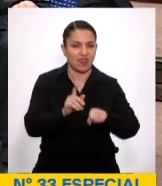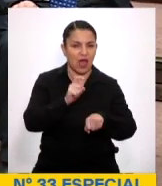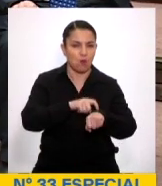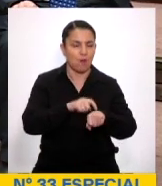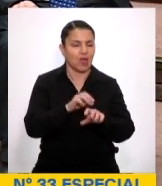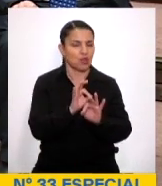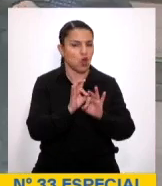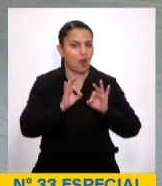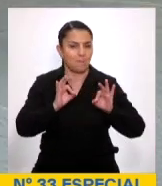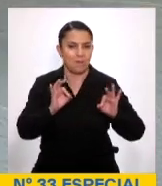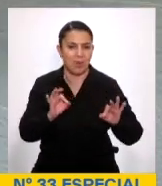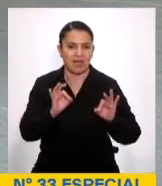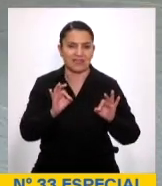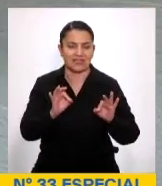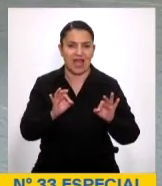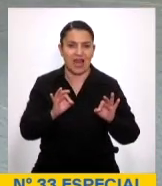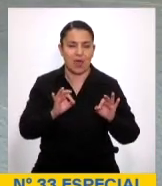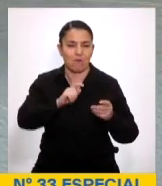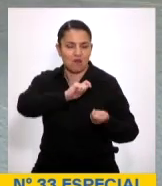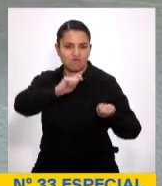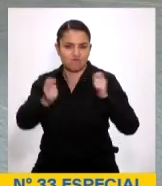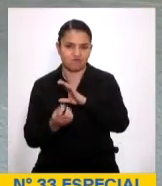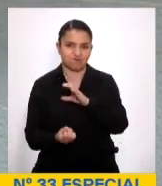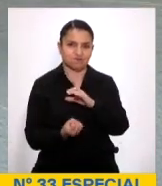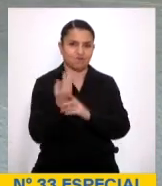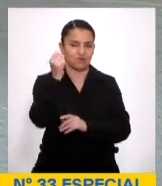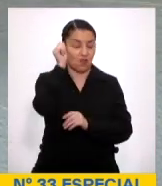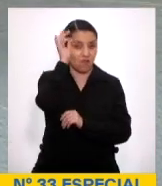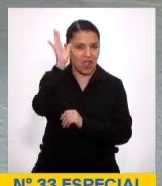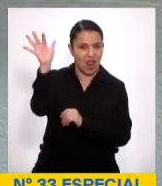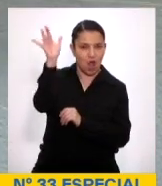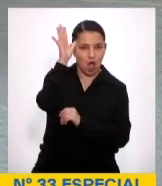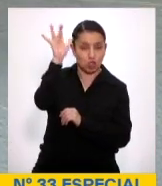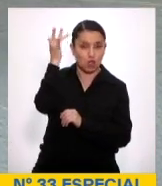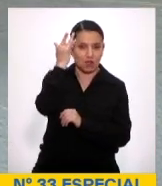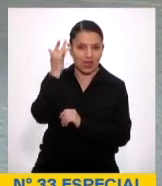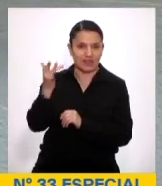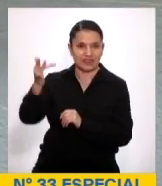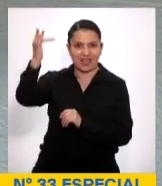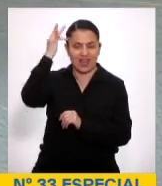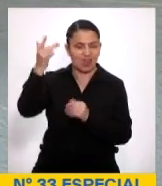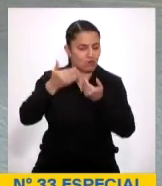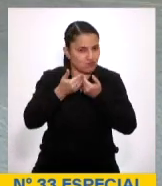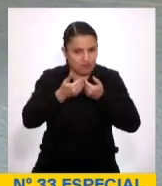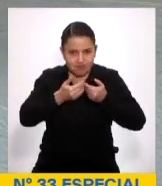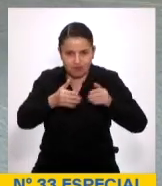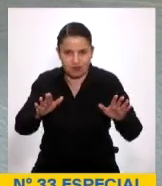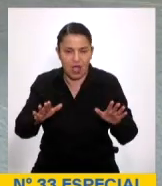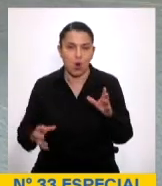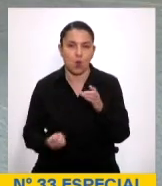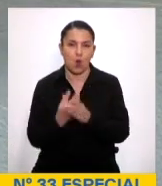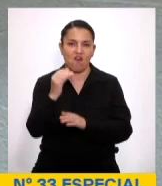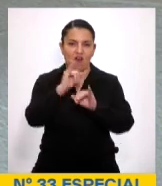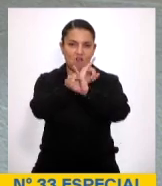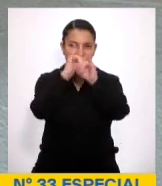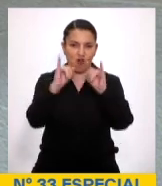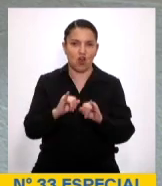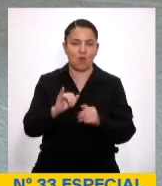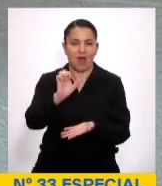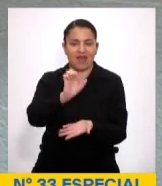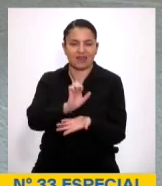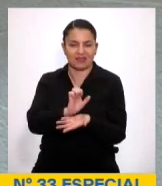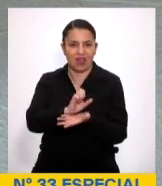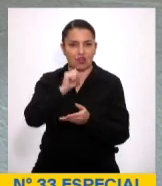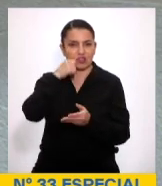las Mentes cultas de filósofos intelectuales y hacer estallar la realidad del mundo occidental con una nueva forma de estado que vino a poner